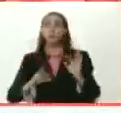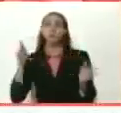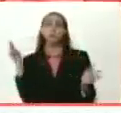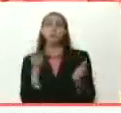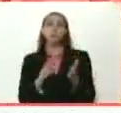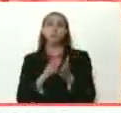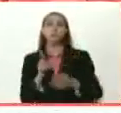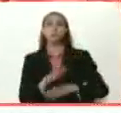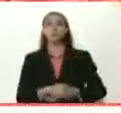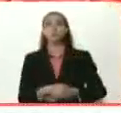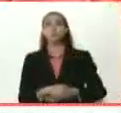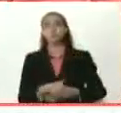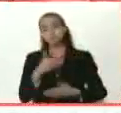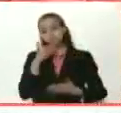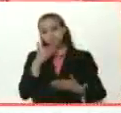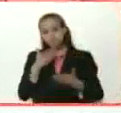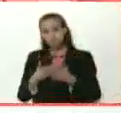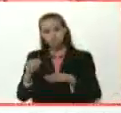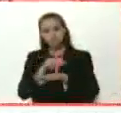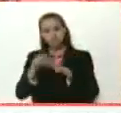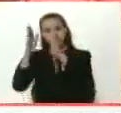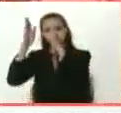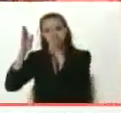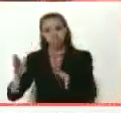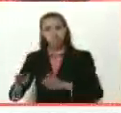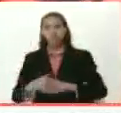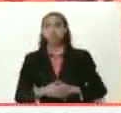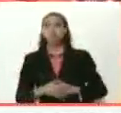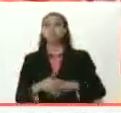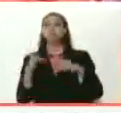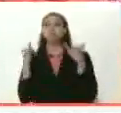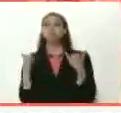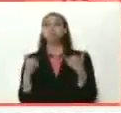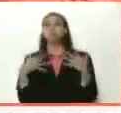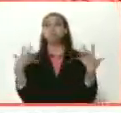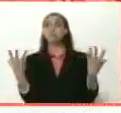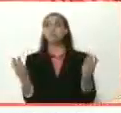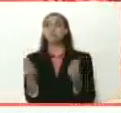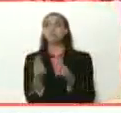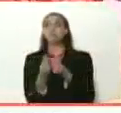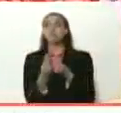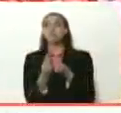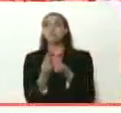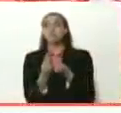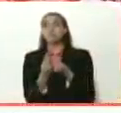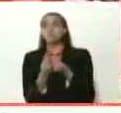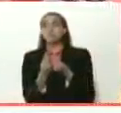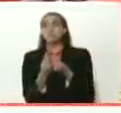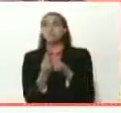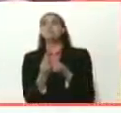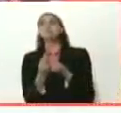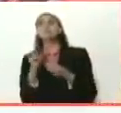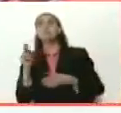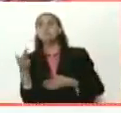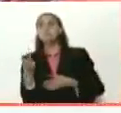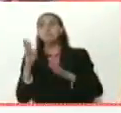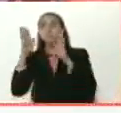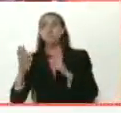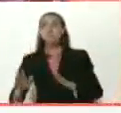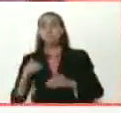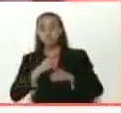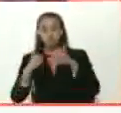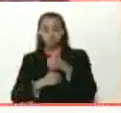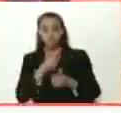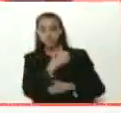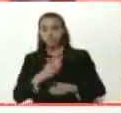participación. Muchas gracias, ministra. También vemos acá, también nos acompaña la segunda vicepresidenta de la